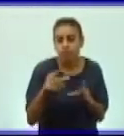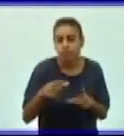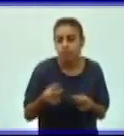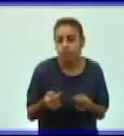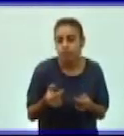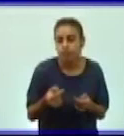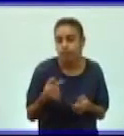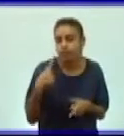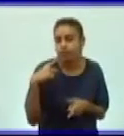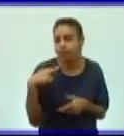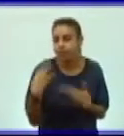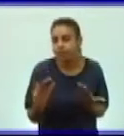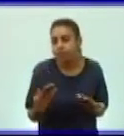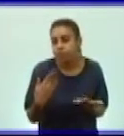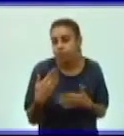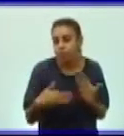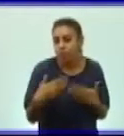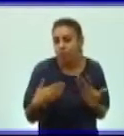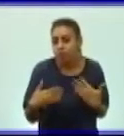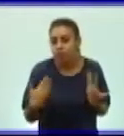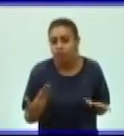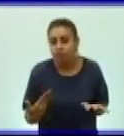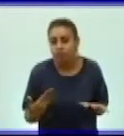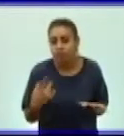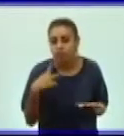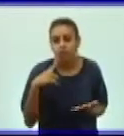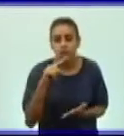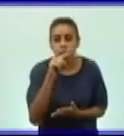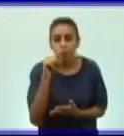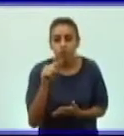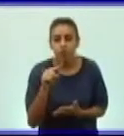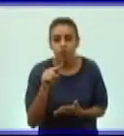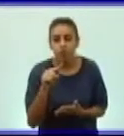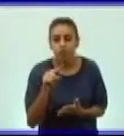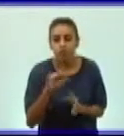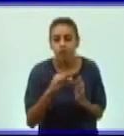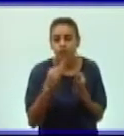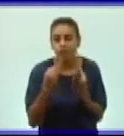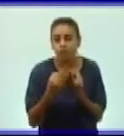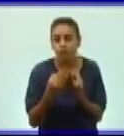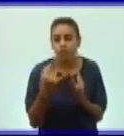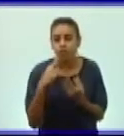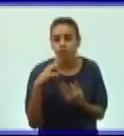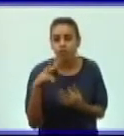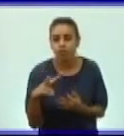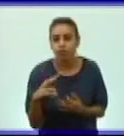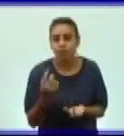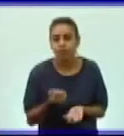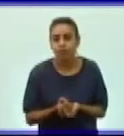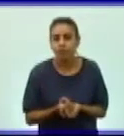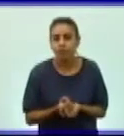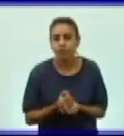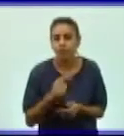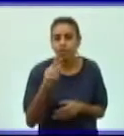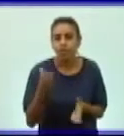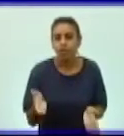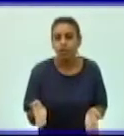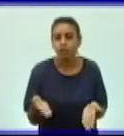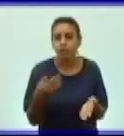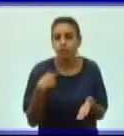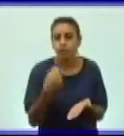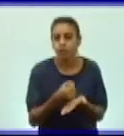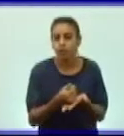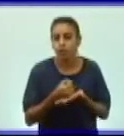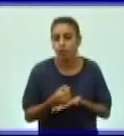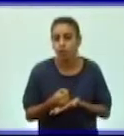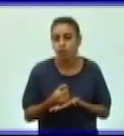esas afectaciones, pero yo creo que la resistencia de este pequeño pueblo ha hecho que nos vayamos levantando en circunstancias tan complejas. Pues lamentablemente